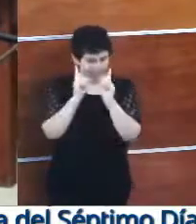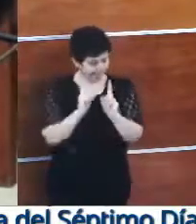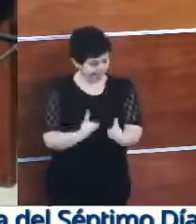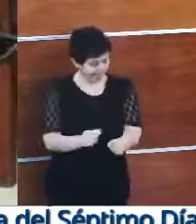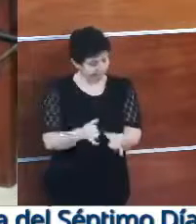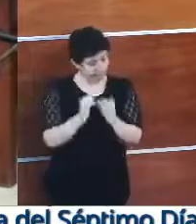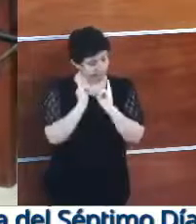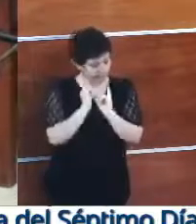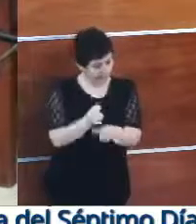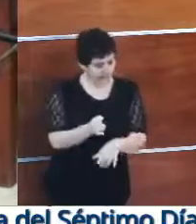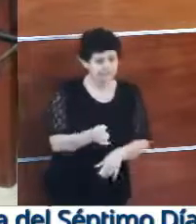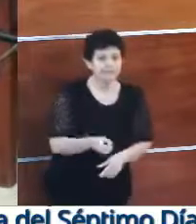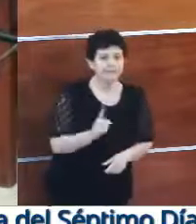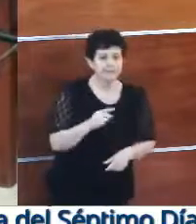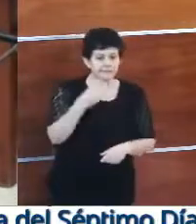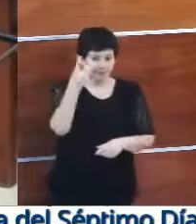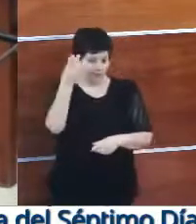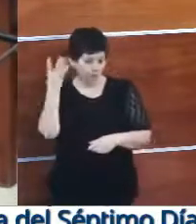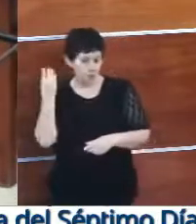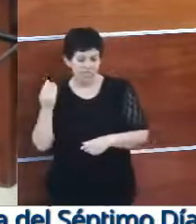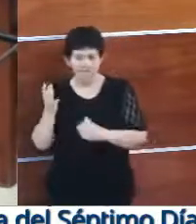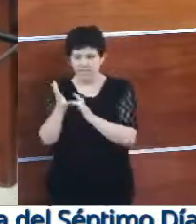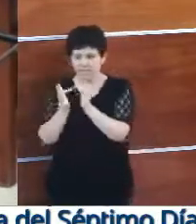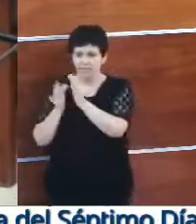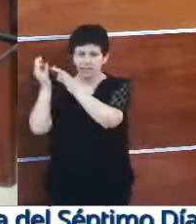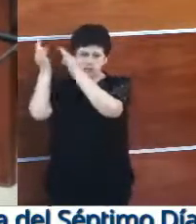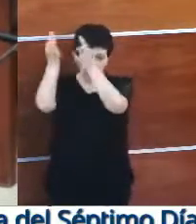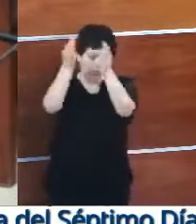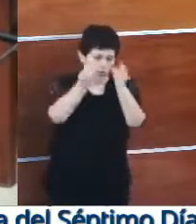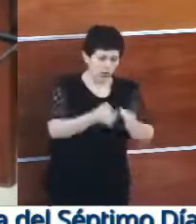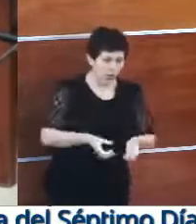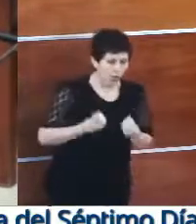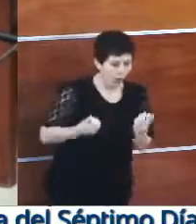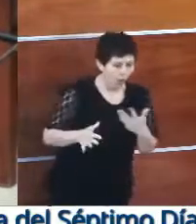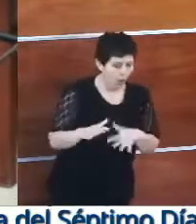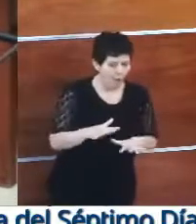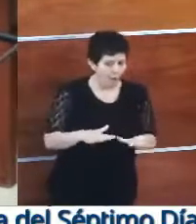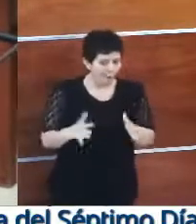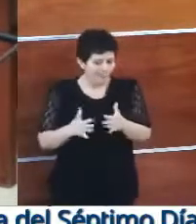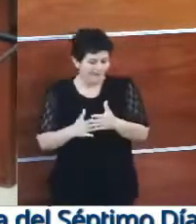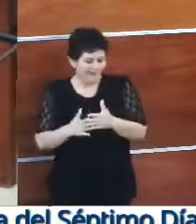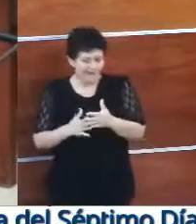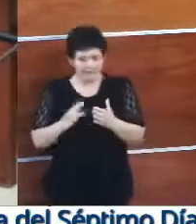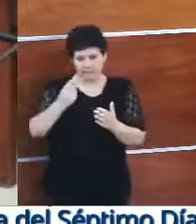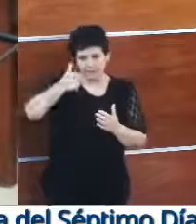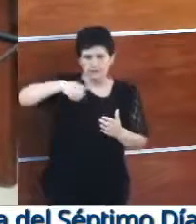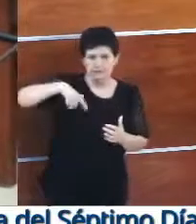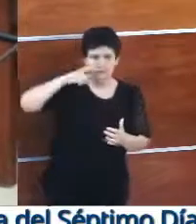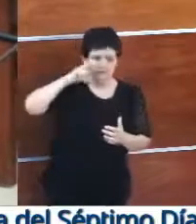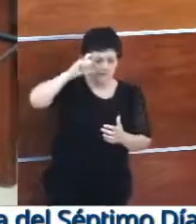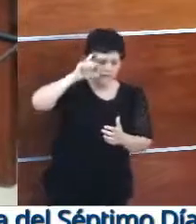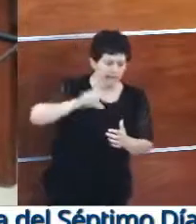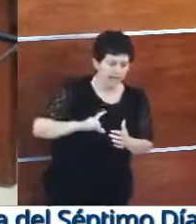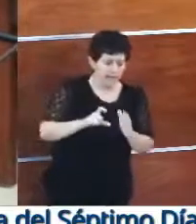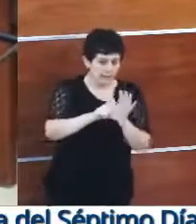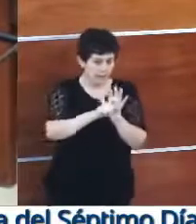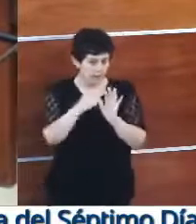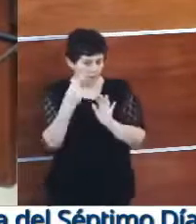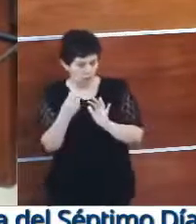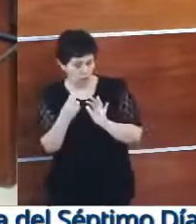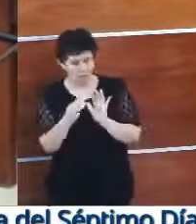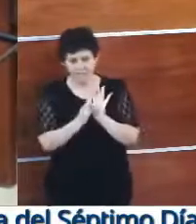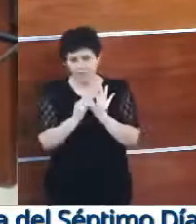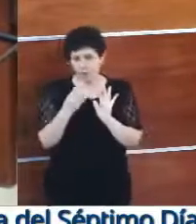su segunda venida va a ser cataclísmica. Daniel 2:44 dice que va a ser tomada una